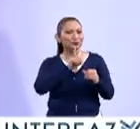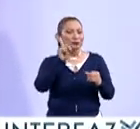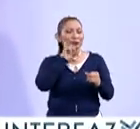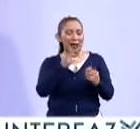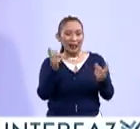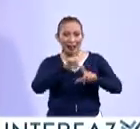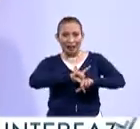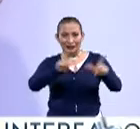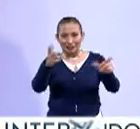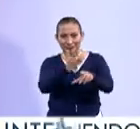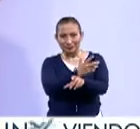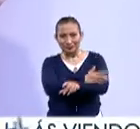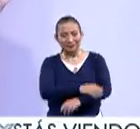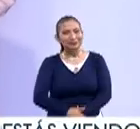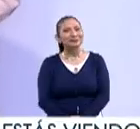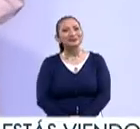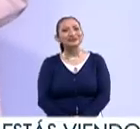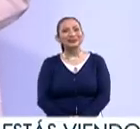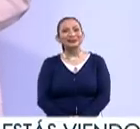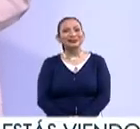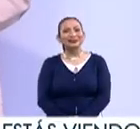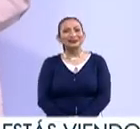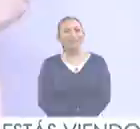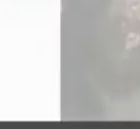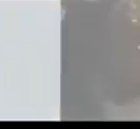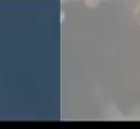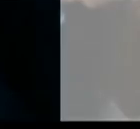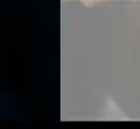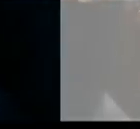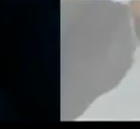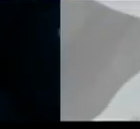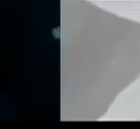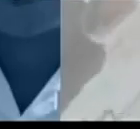bueno, estamos listos, acompáñenos.